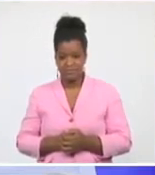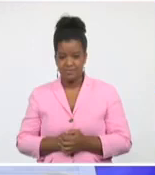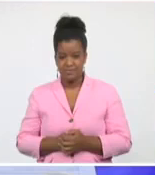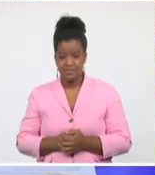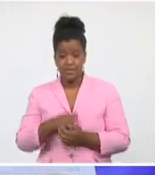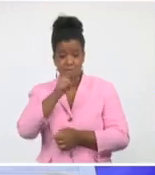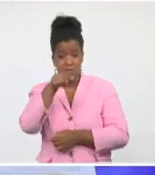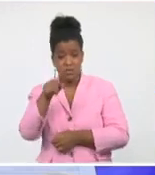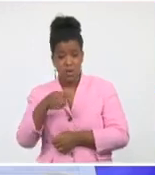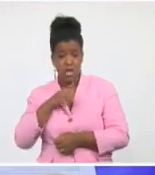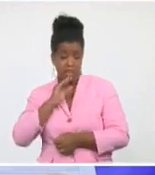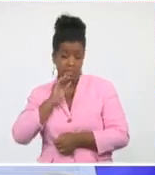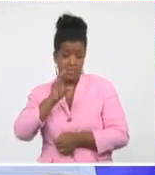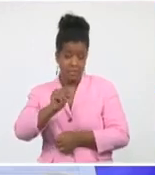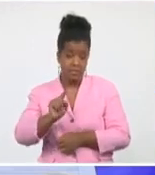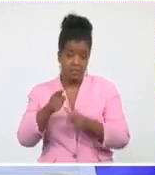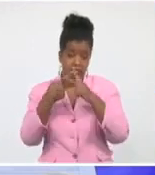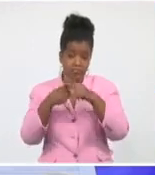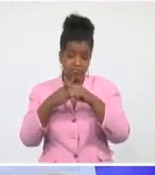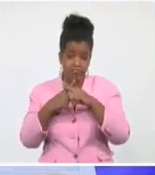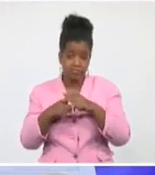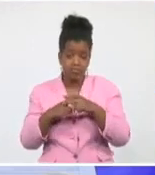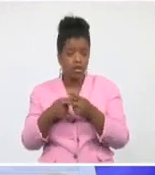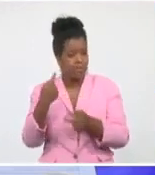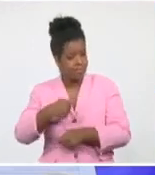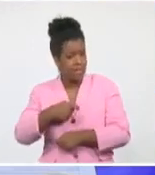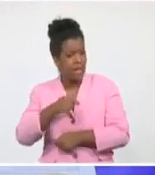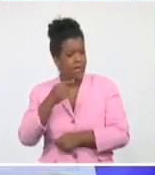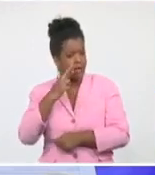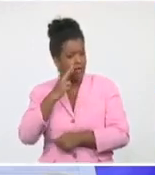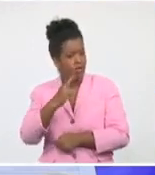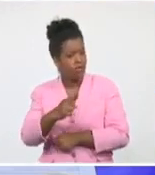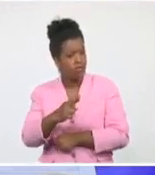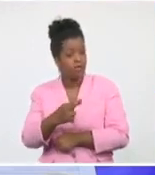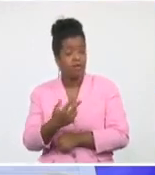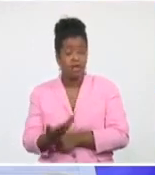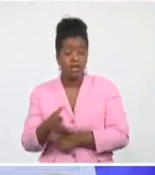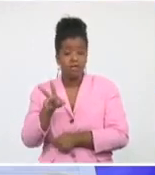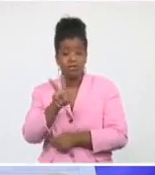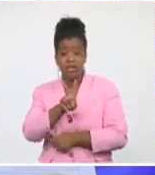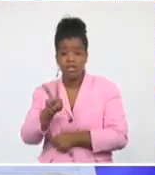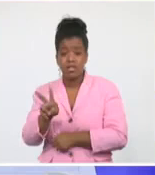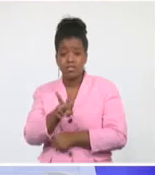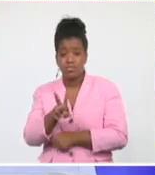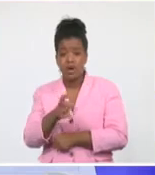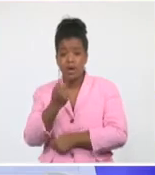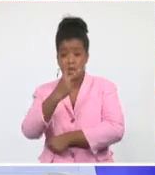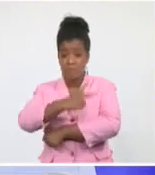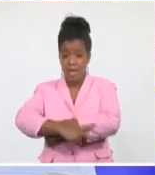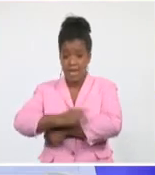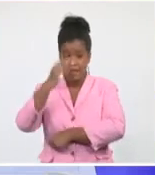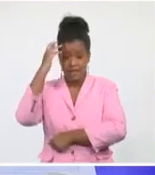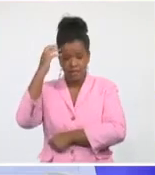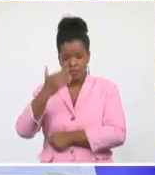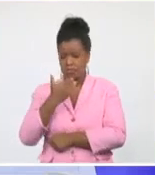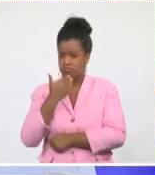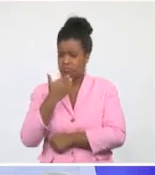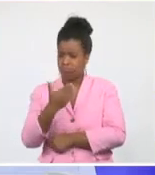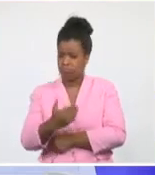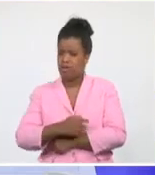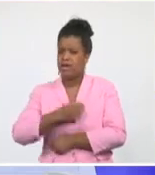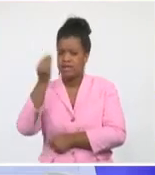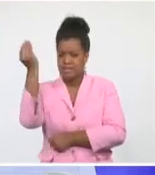venezolanos deberían reconocer que la República Bolivariana de Venezuela es un Estado soberano, cesar